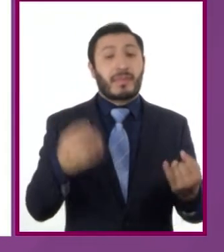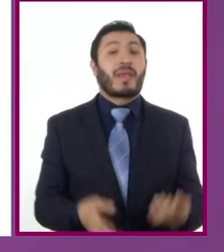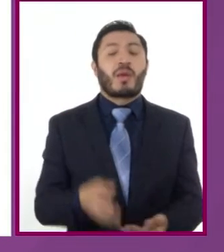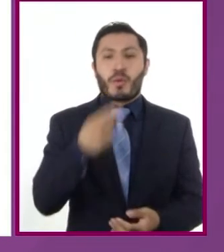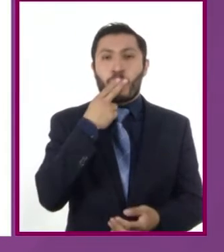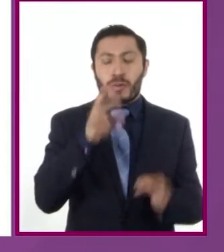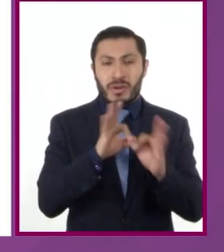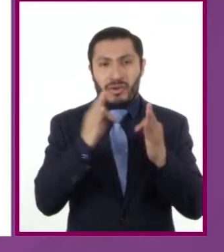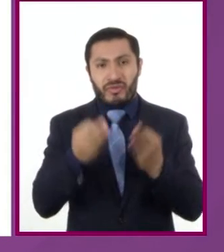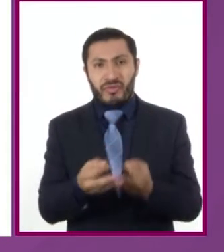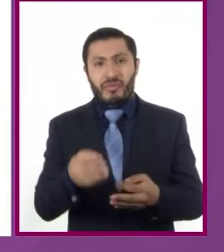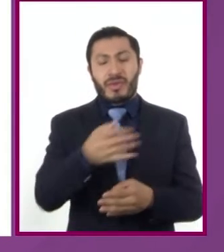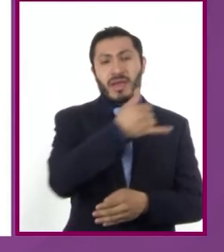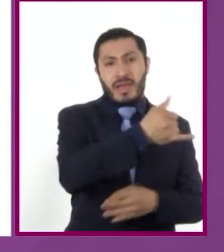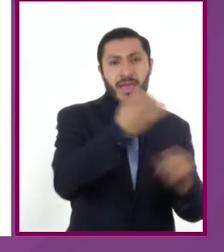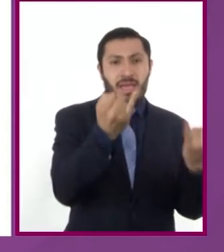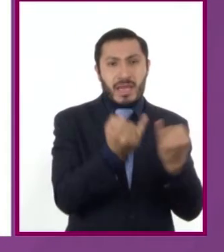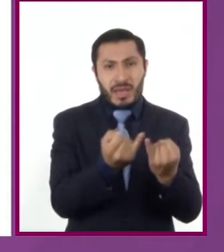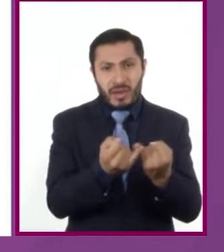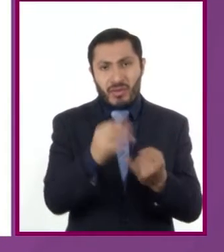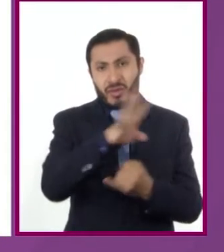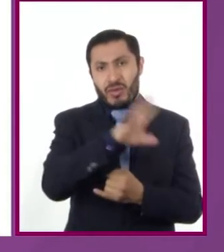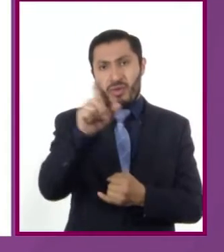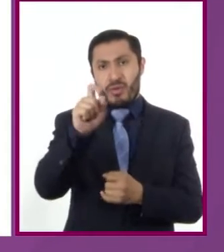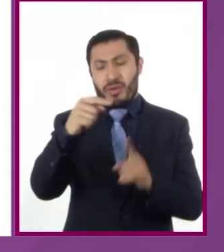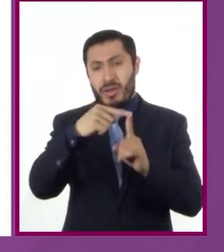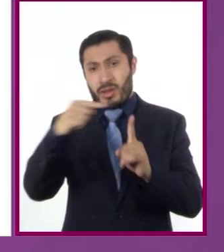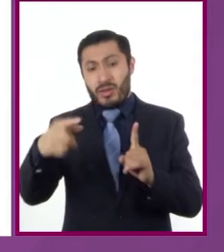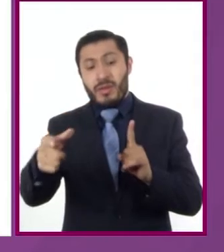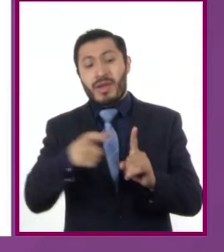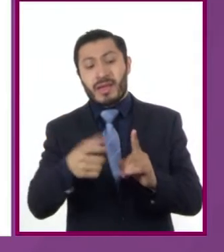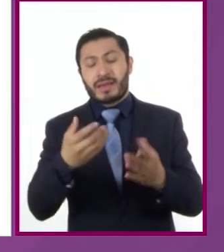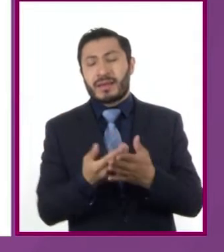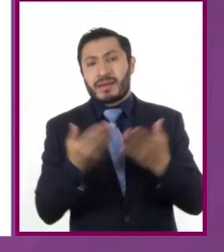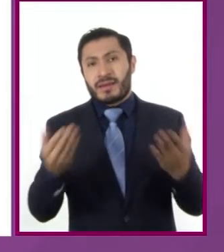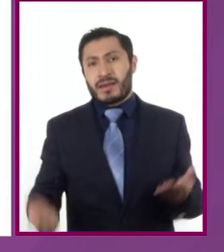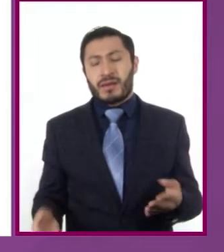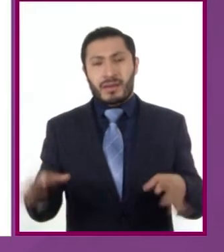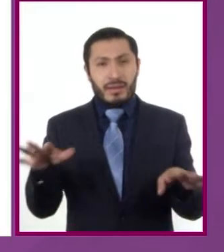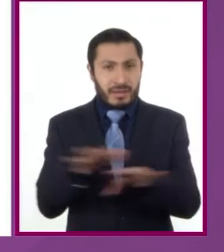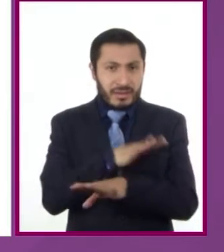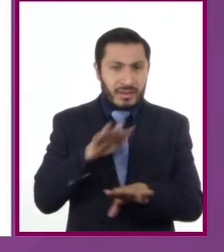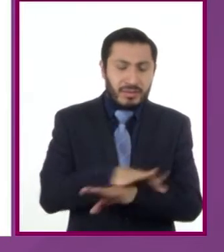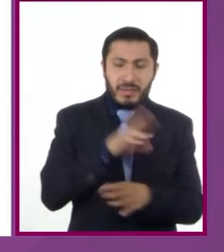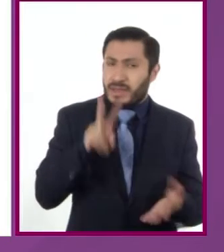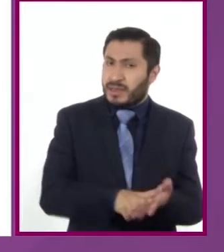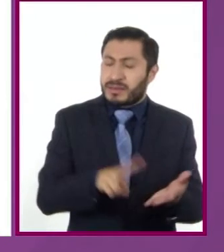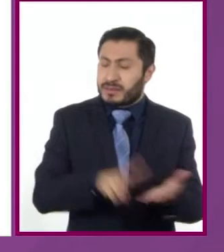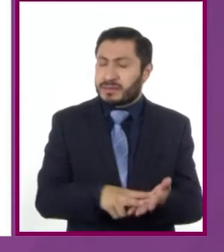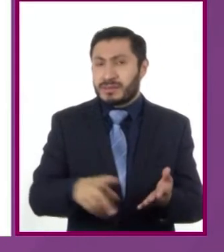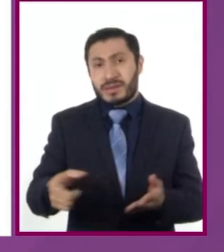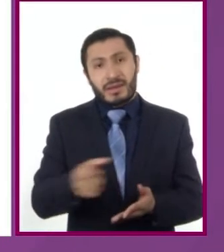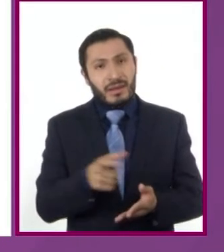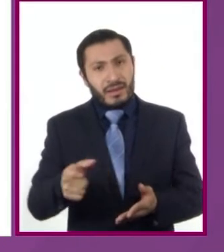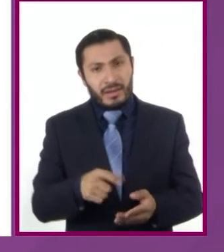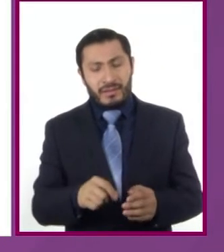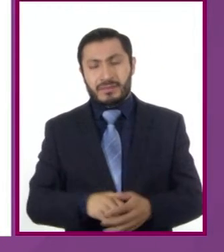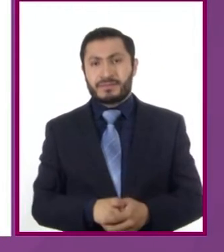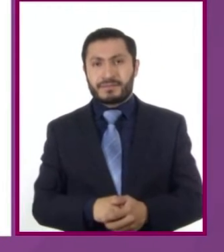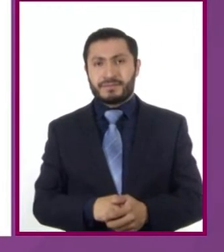a 420 entre X. Ahora, debemos sustituir el valor de X en la